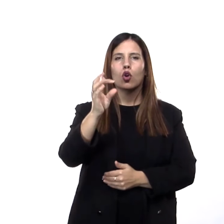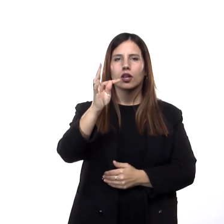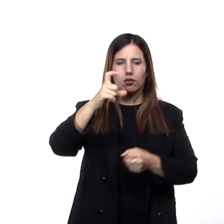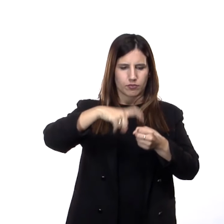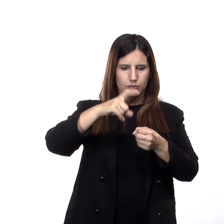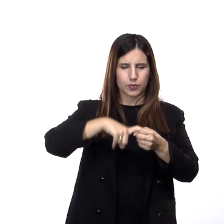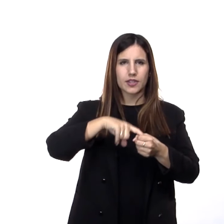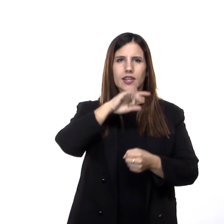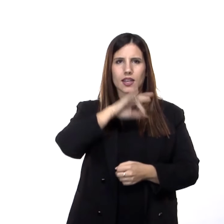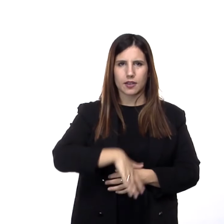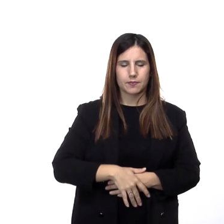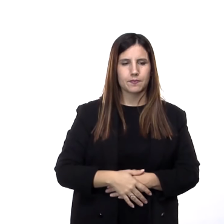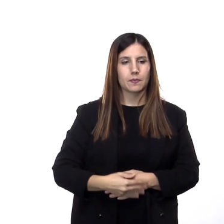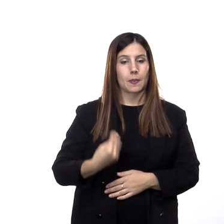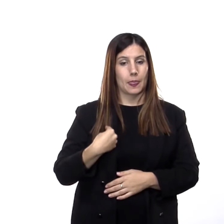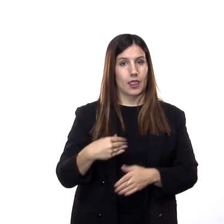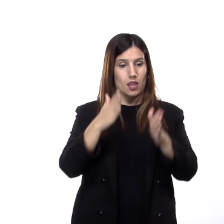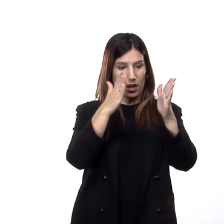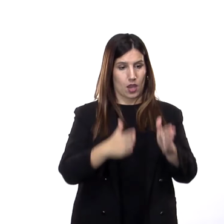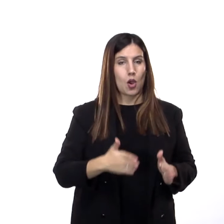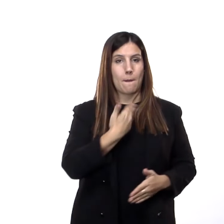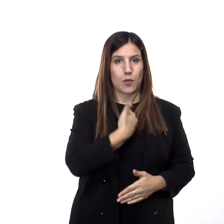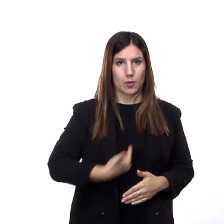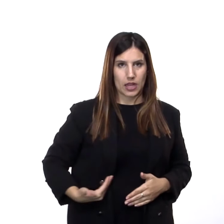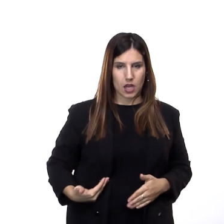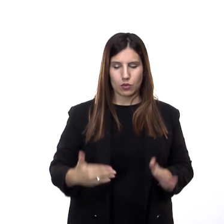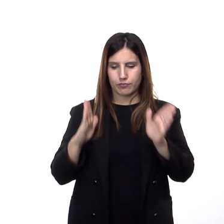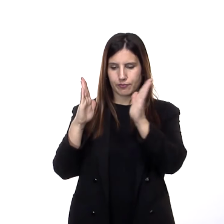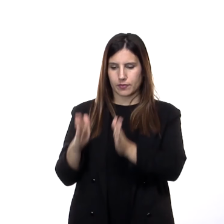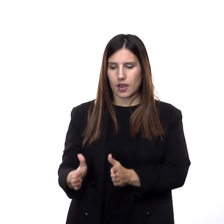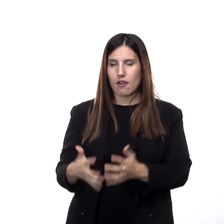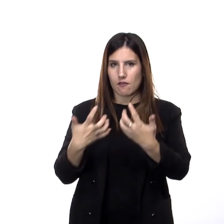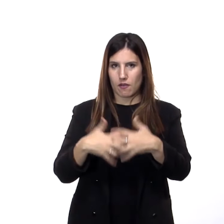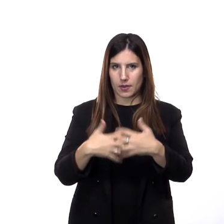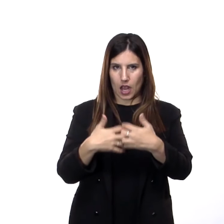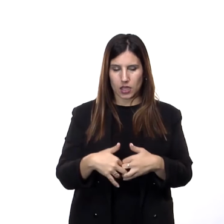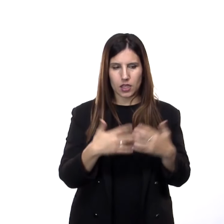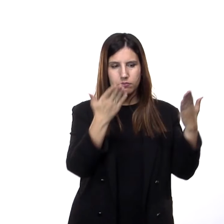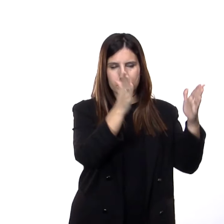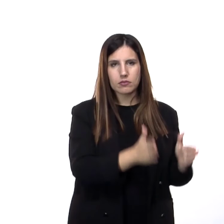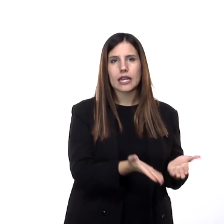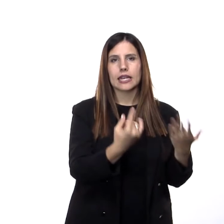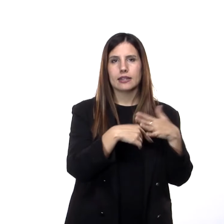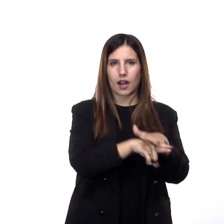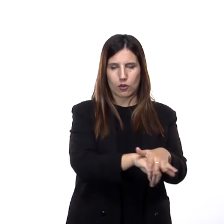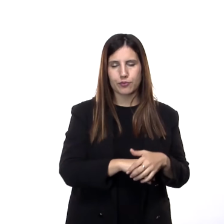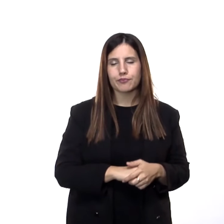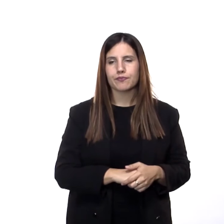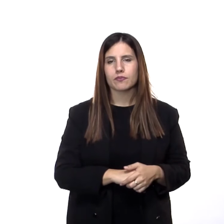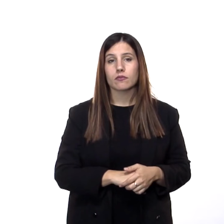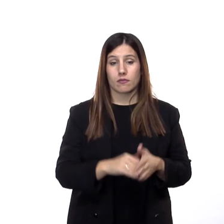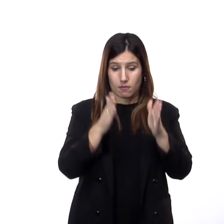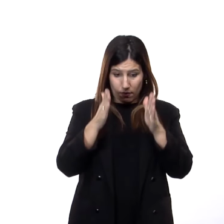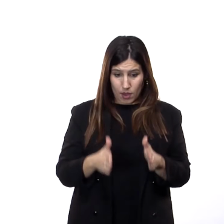el propietario el fabricante y el integrador vale pues el propietario que al final es el